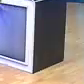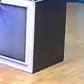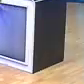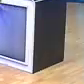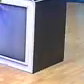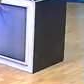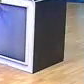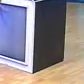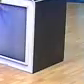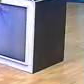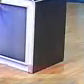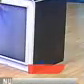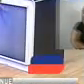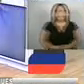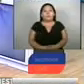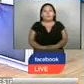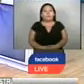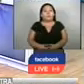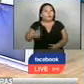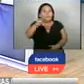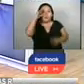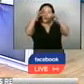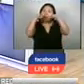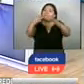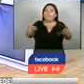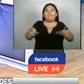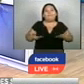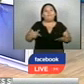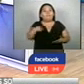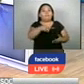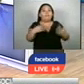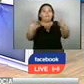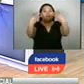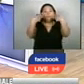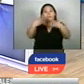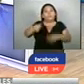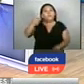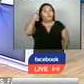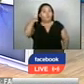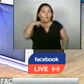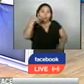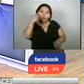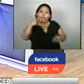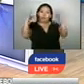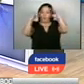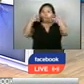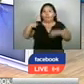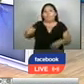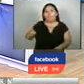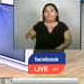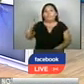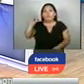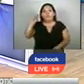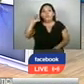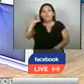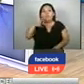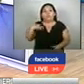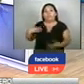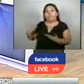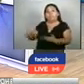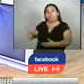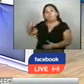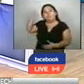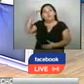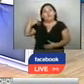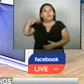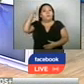Muy buenas noches, ¿qué tal? ¿Cómo están? Bienvenidos, qué gusto que nos acompañe. Buenas noches, les saluda Néstor Hernández junto con Roxana Webb en esta emisión estelar